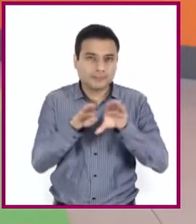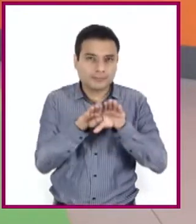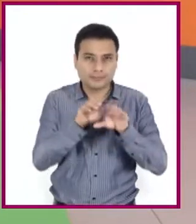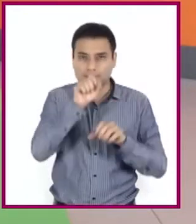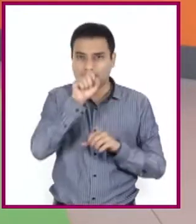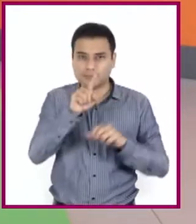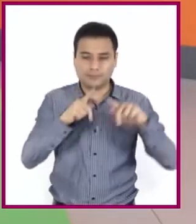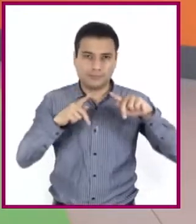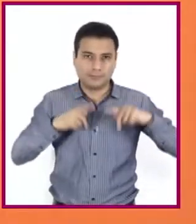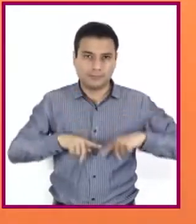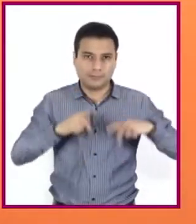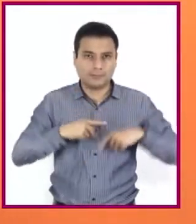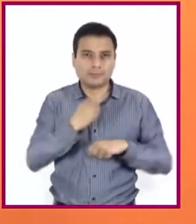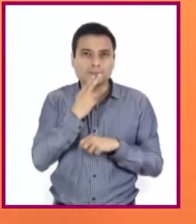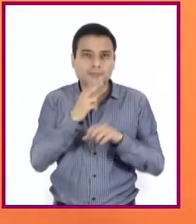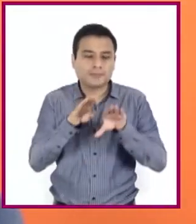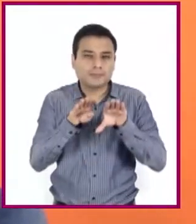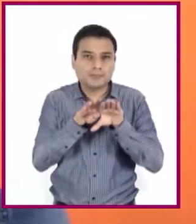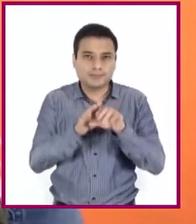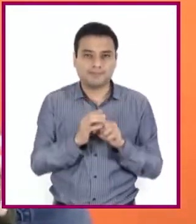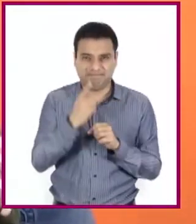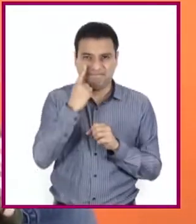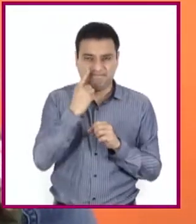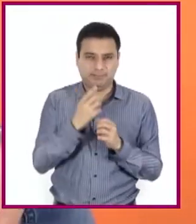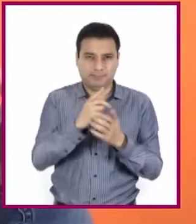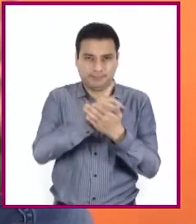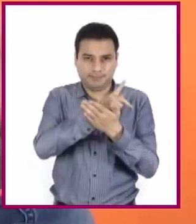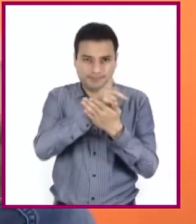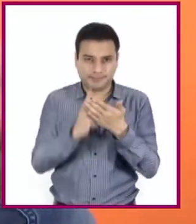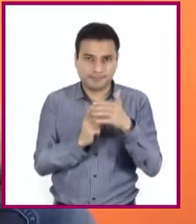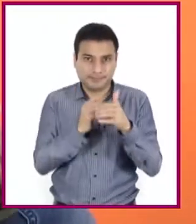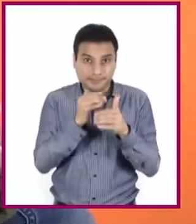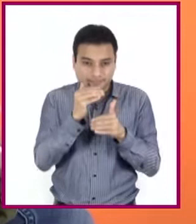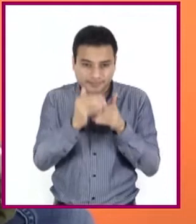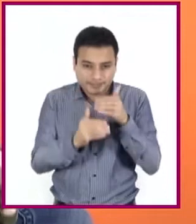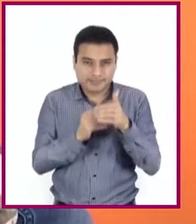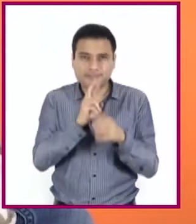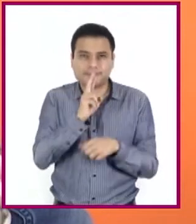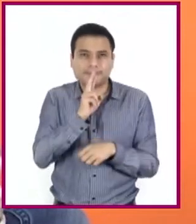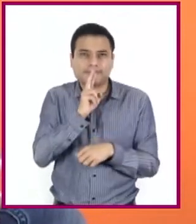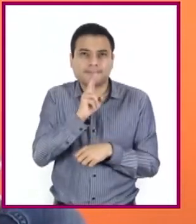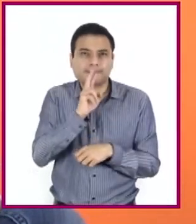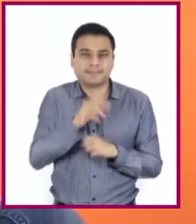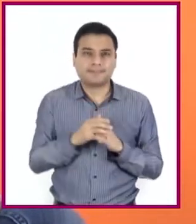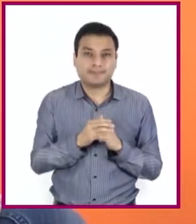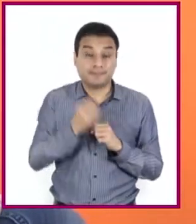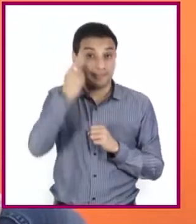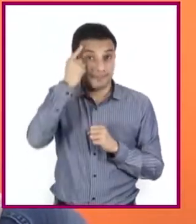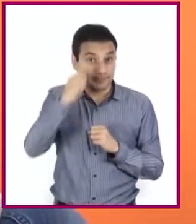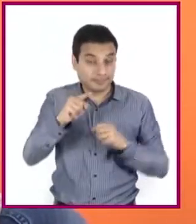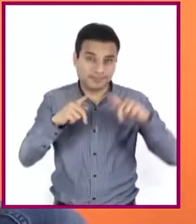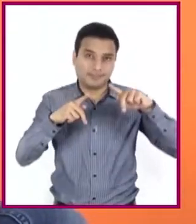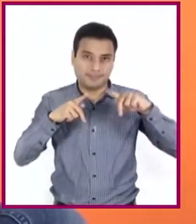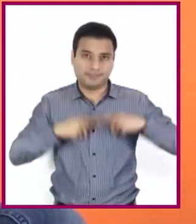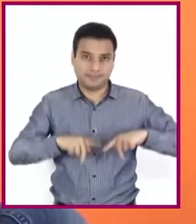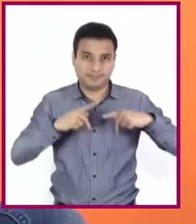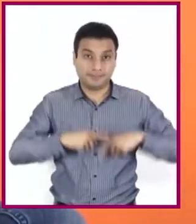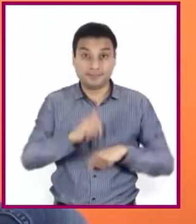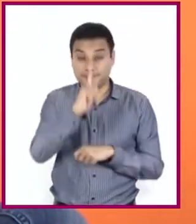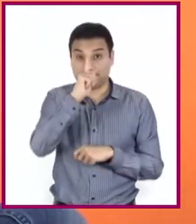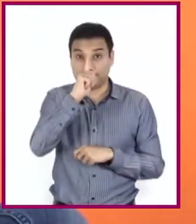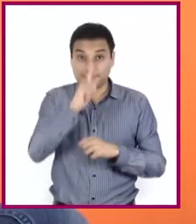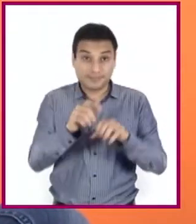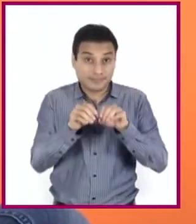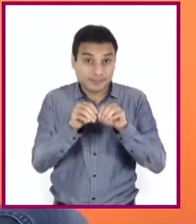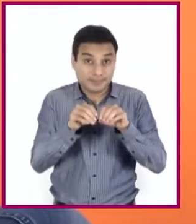en el país, para proponer una planeación de crecimiento enfocada a atender la demanda de energía futura en